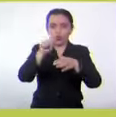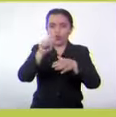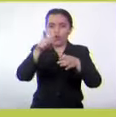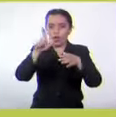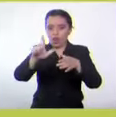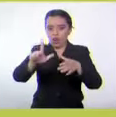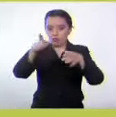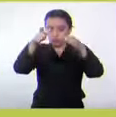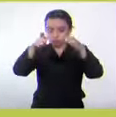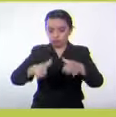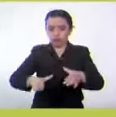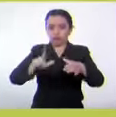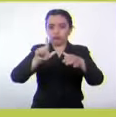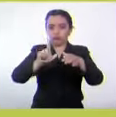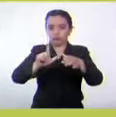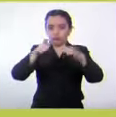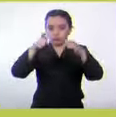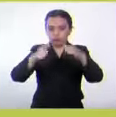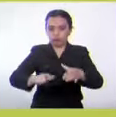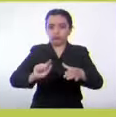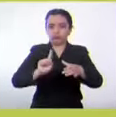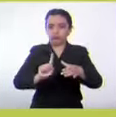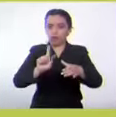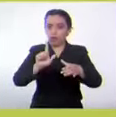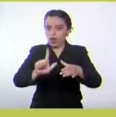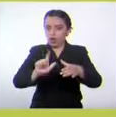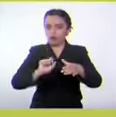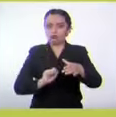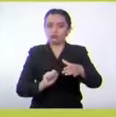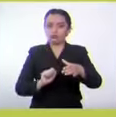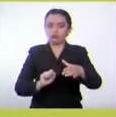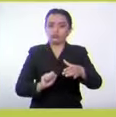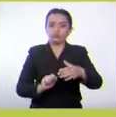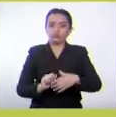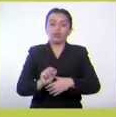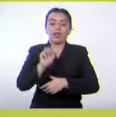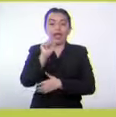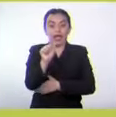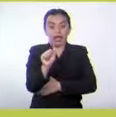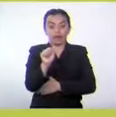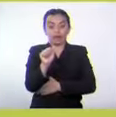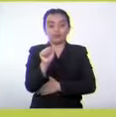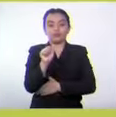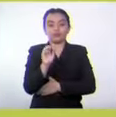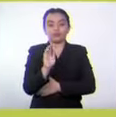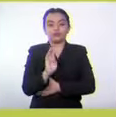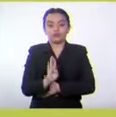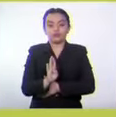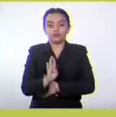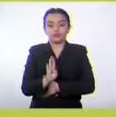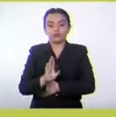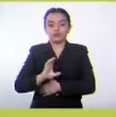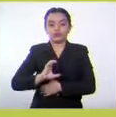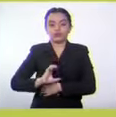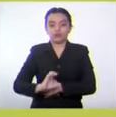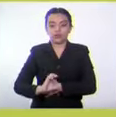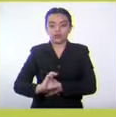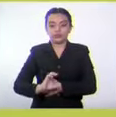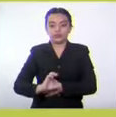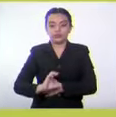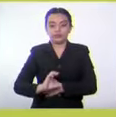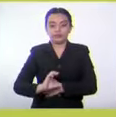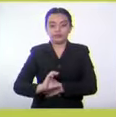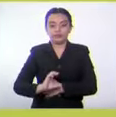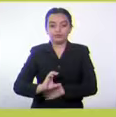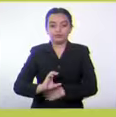A, porcentaje en volumen. B, partes por millón. Y C, porcentaje en masa.